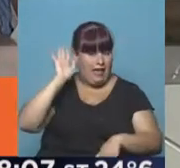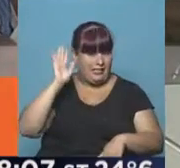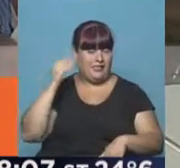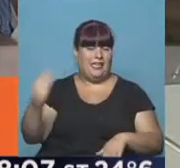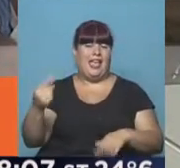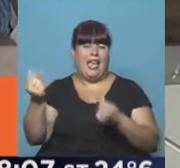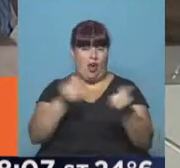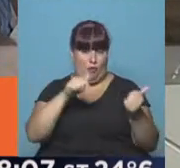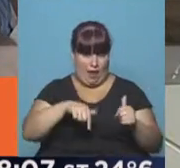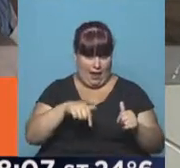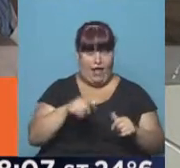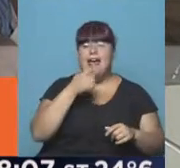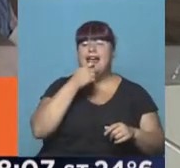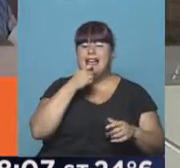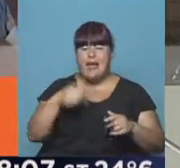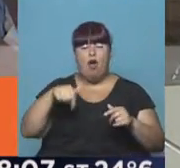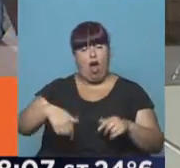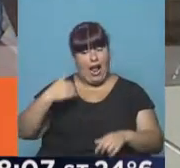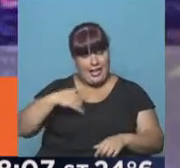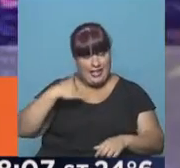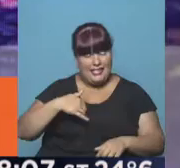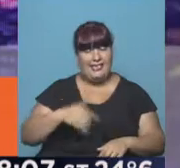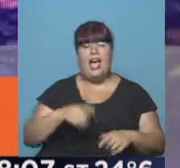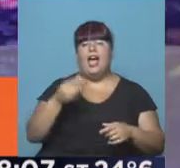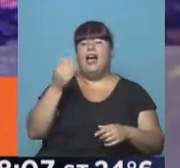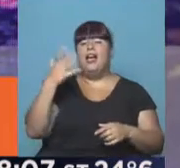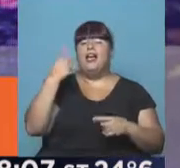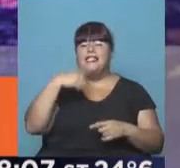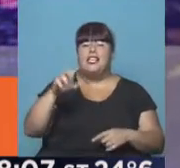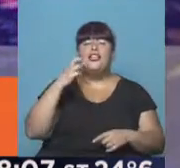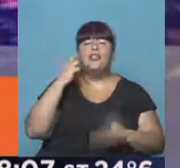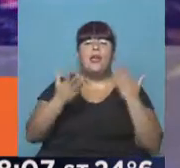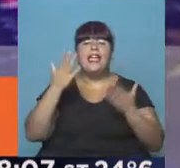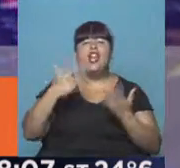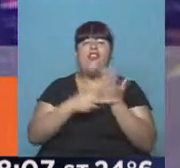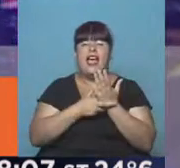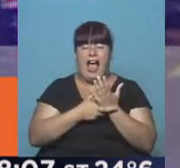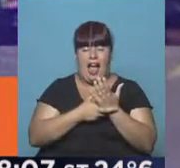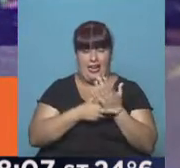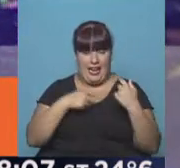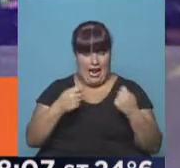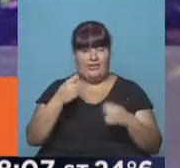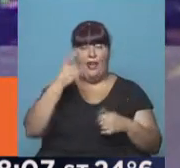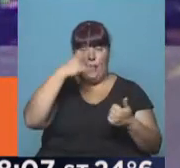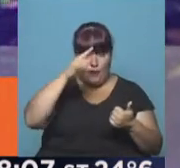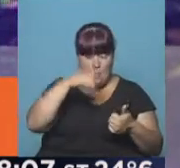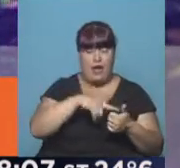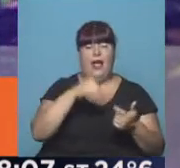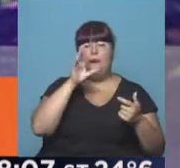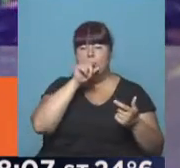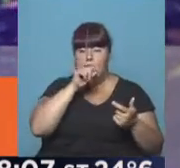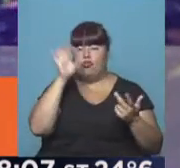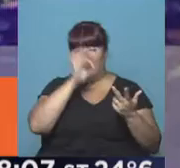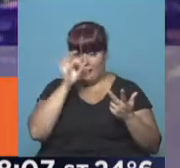para consumir para que tengan una idea hoy en argentina que estamos consumiendo 119 kilos de carne bovina aviar y